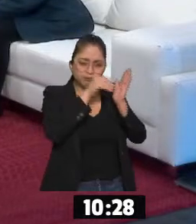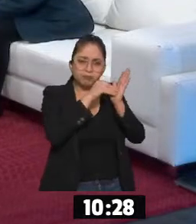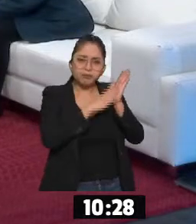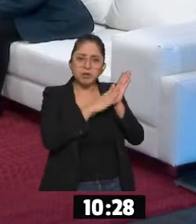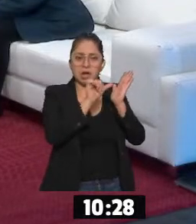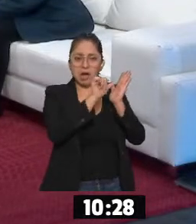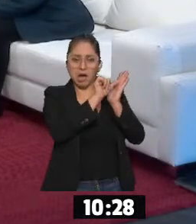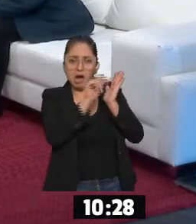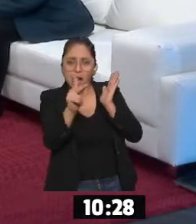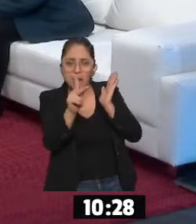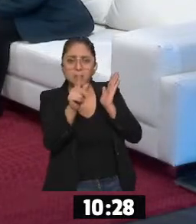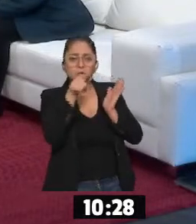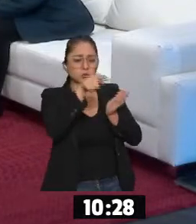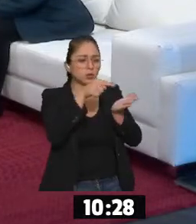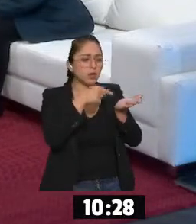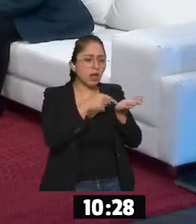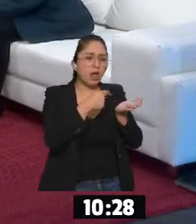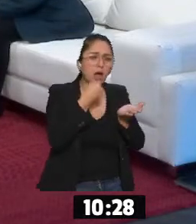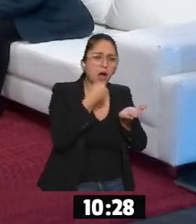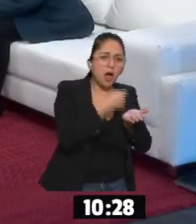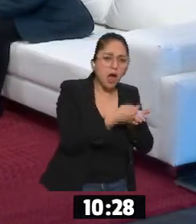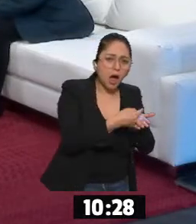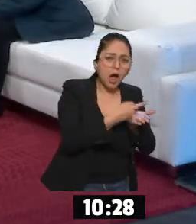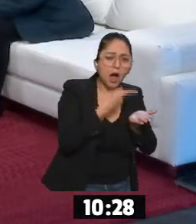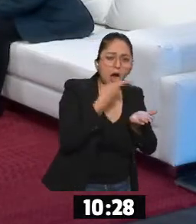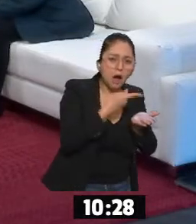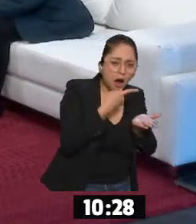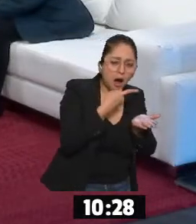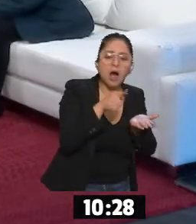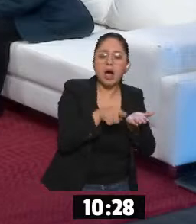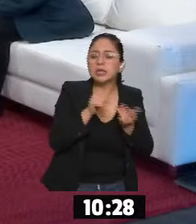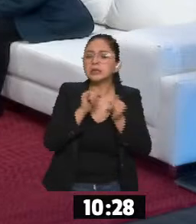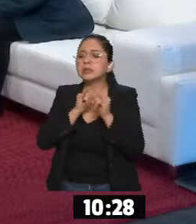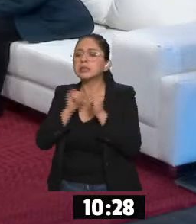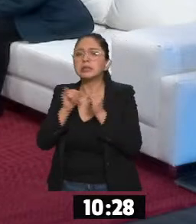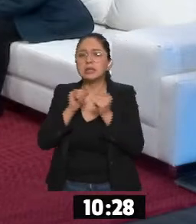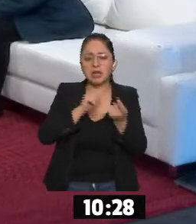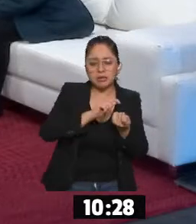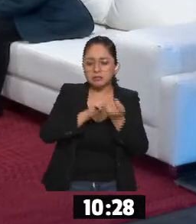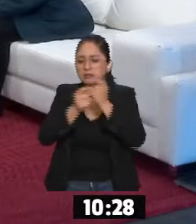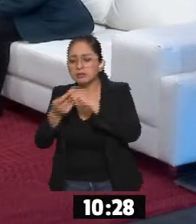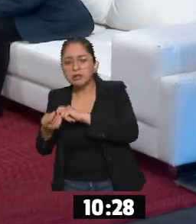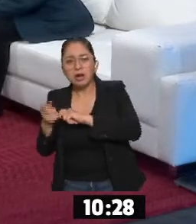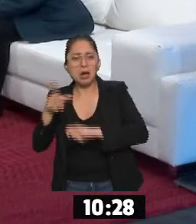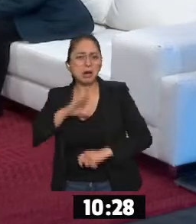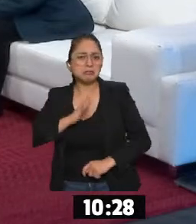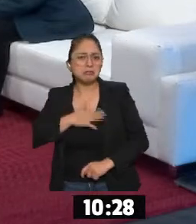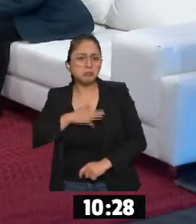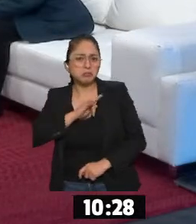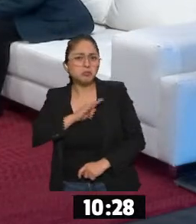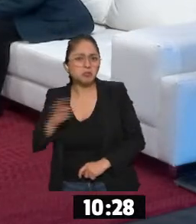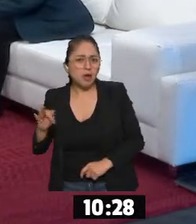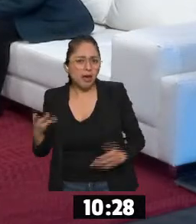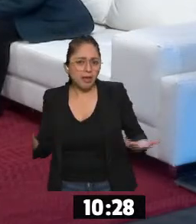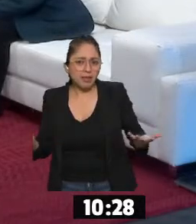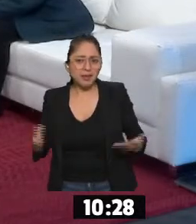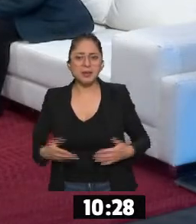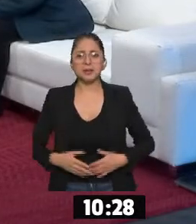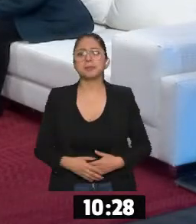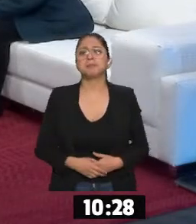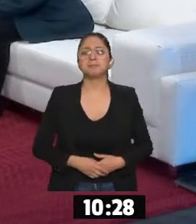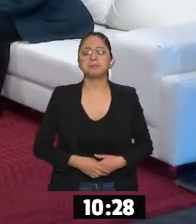la que pudieras hablar con alguien que te tradujera al español. Pero además con la derivación. Pero